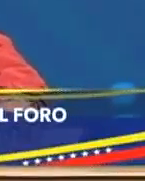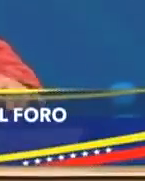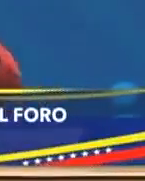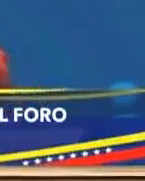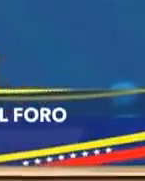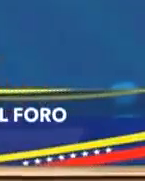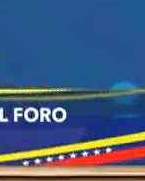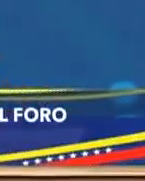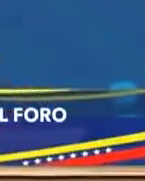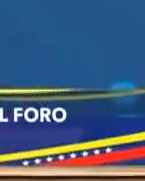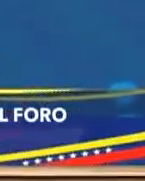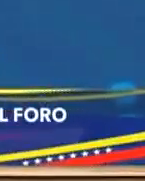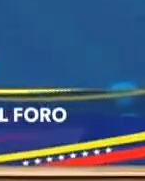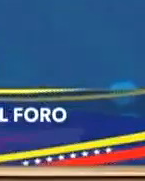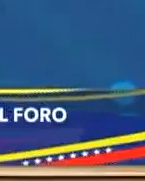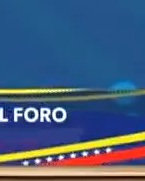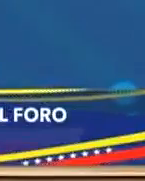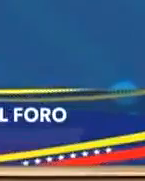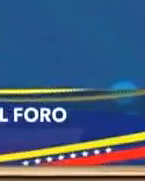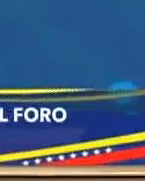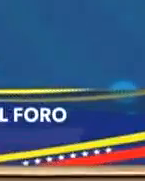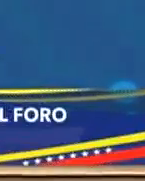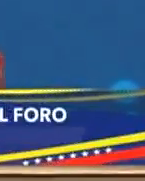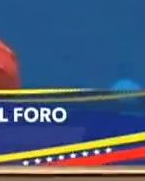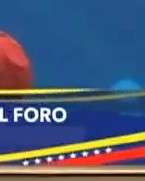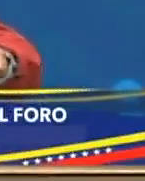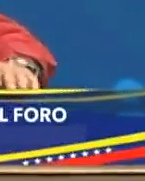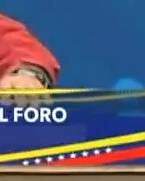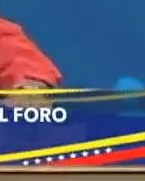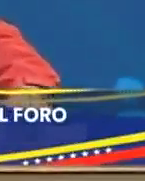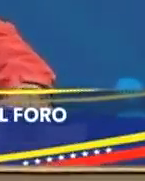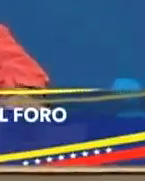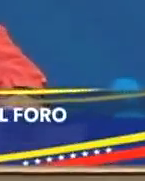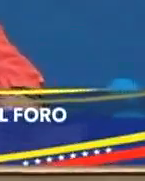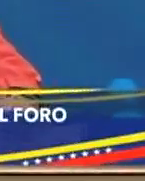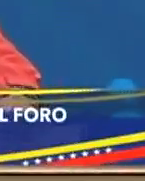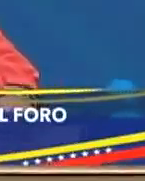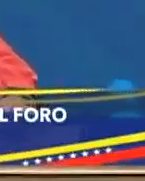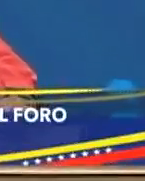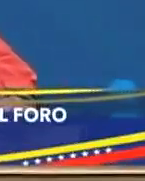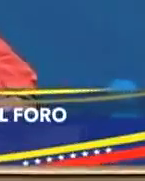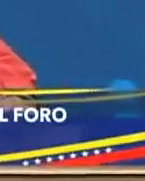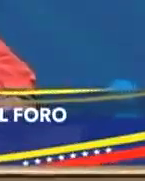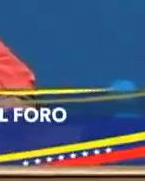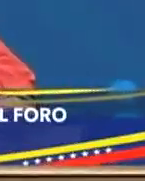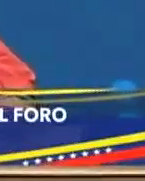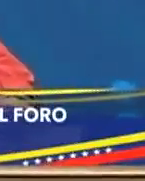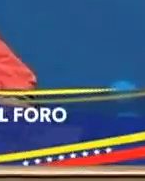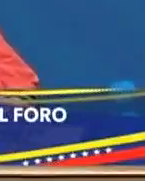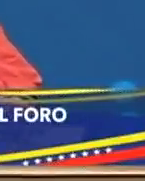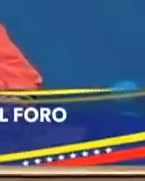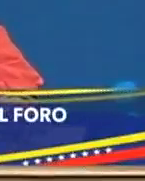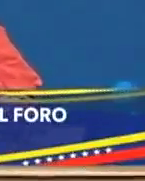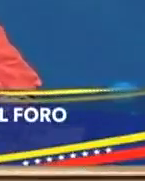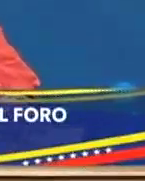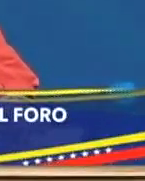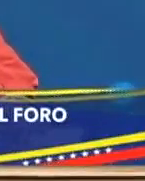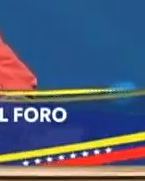ampliado del Foro de Sao Paulo, con la presencia de 63 invitados